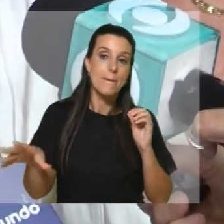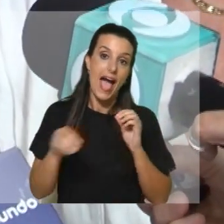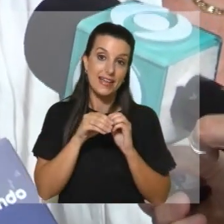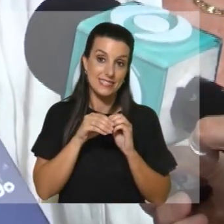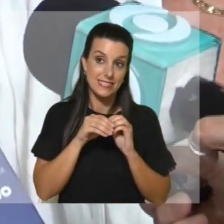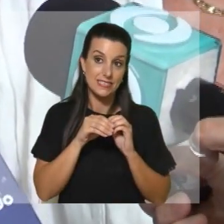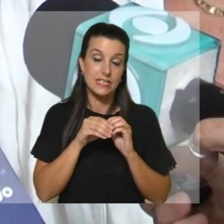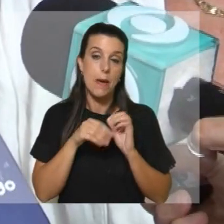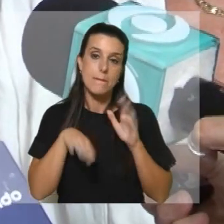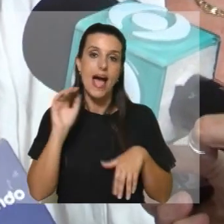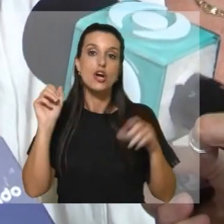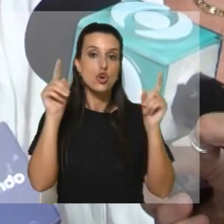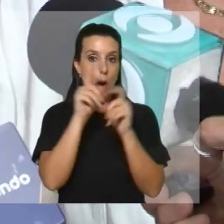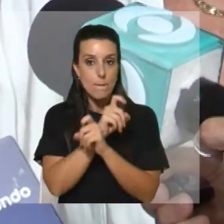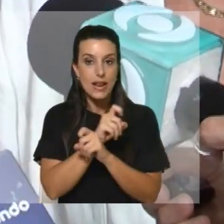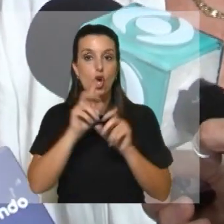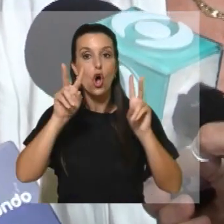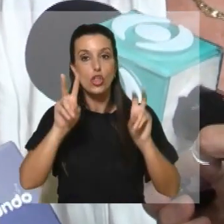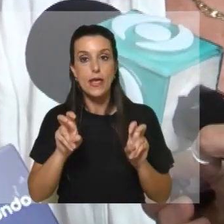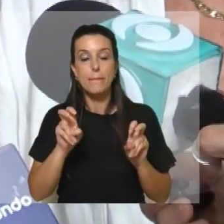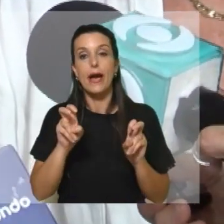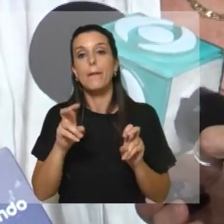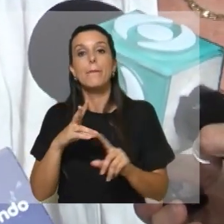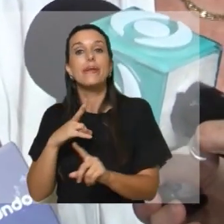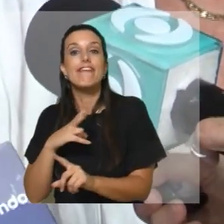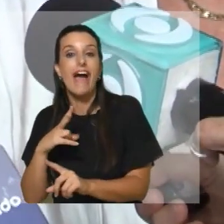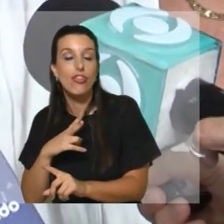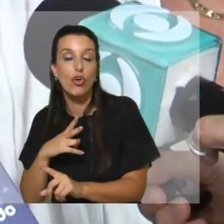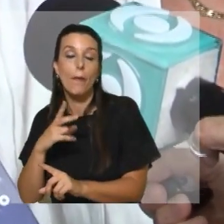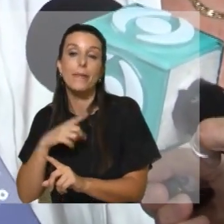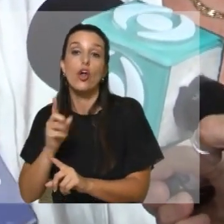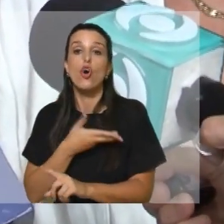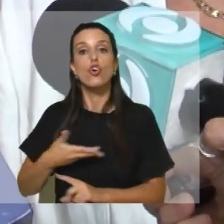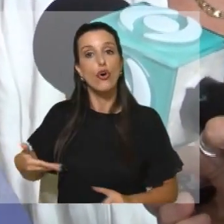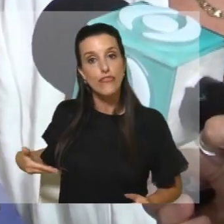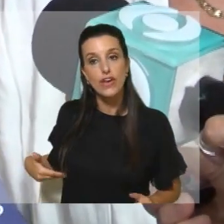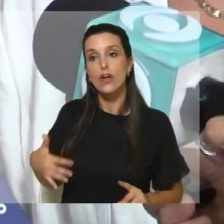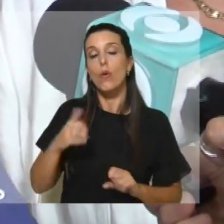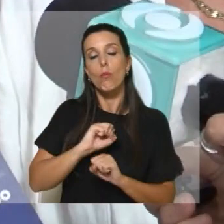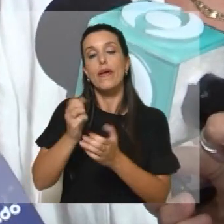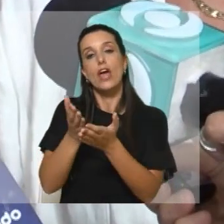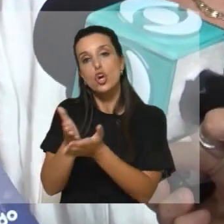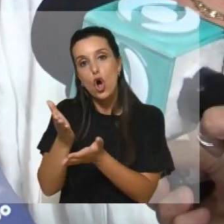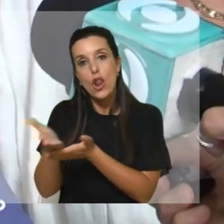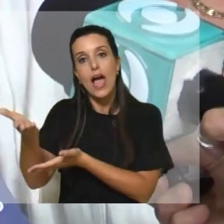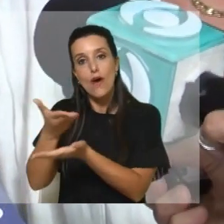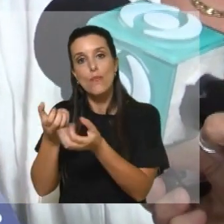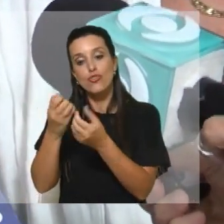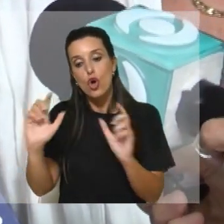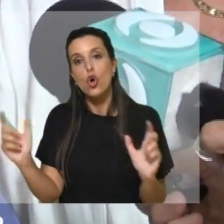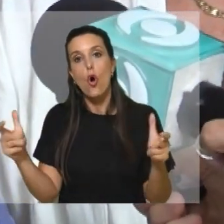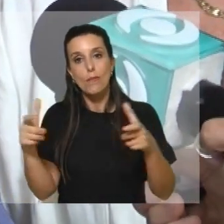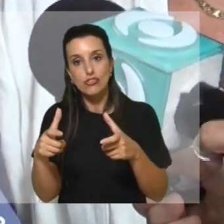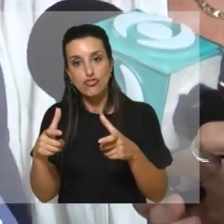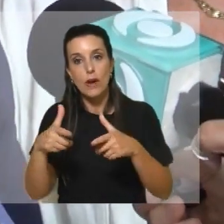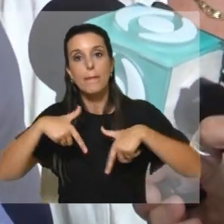y más complejo Por más que es un tema entre privados el el gobierno entendió que puede colaborar por eso se creó una comisión en